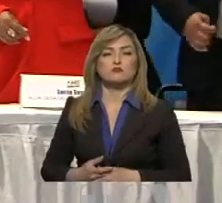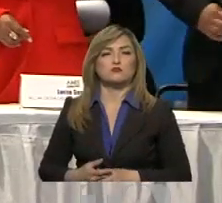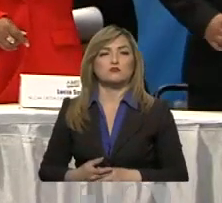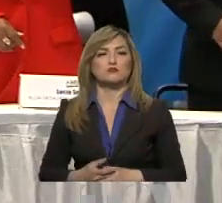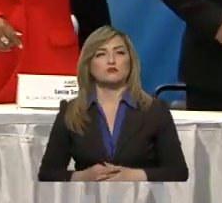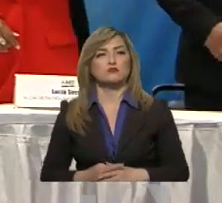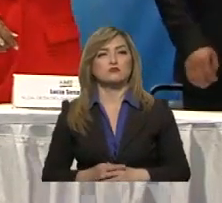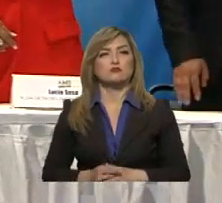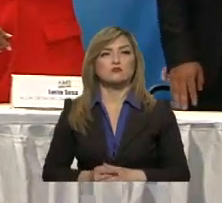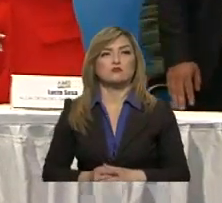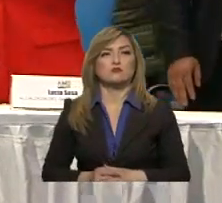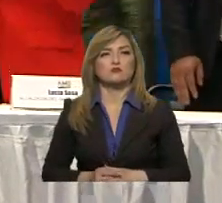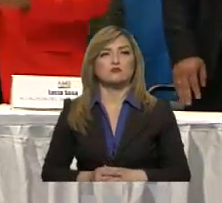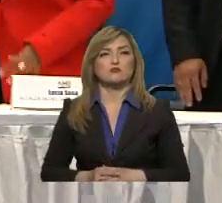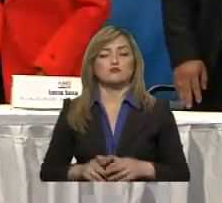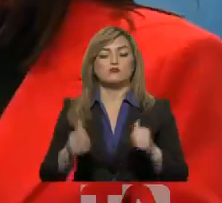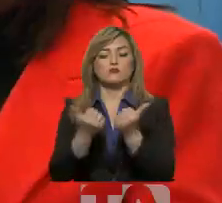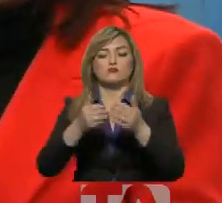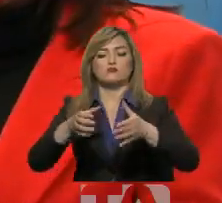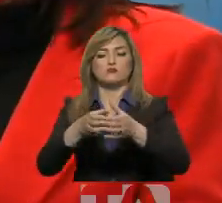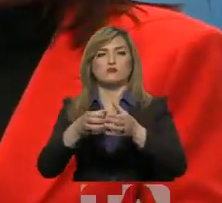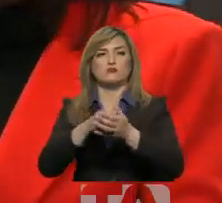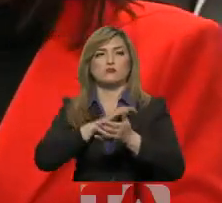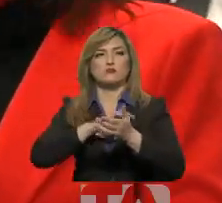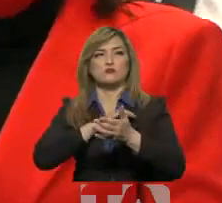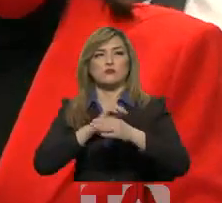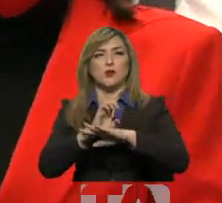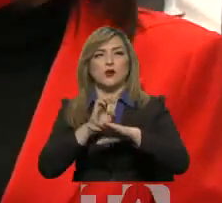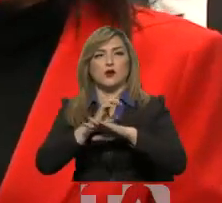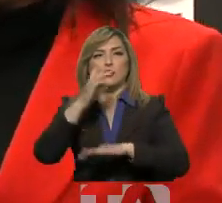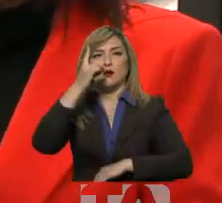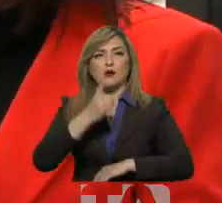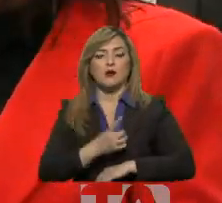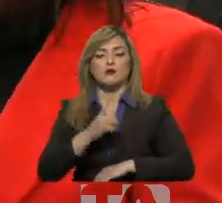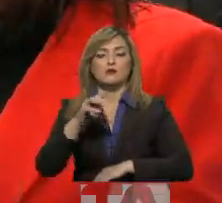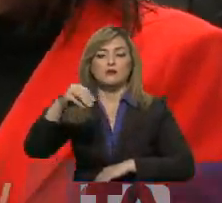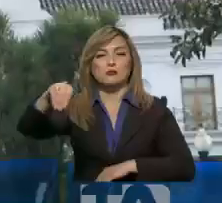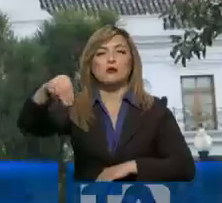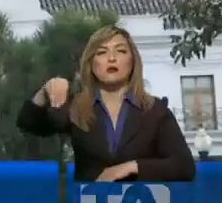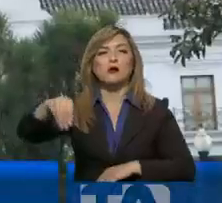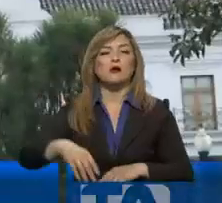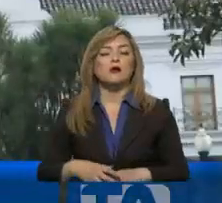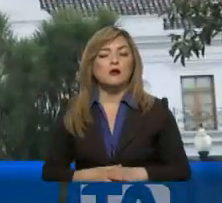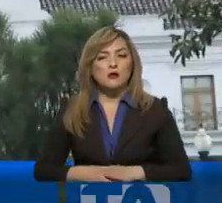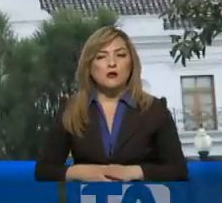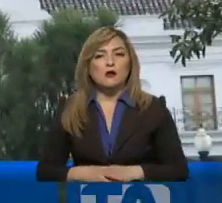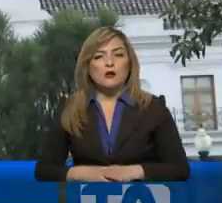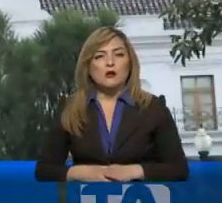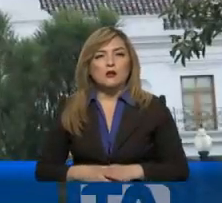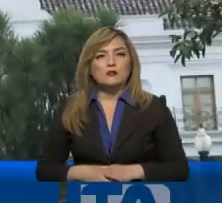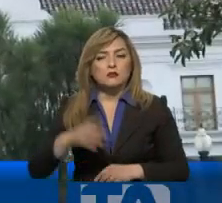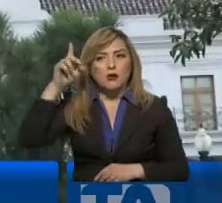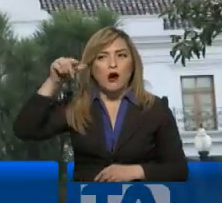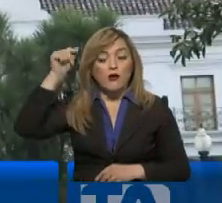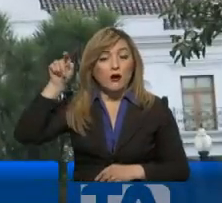Fue una resolución de la Asamblea de la Asociación de Municipalidades Ecuatorianas de este miércoles. Frente a la negativa